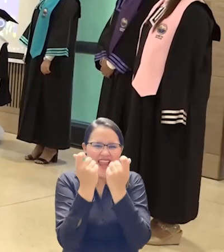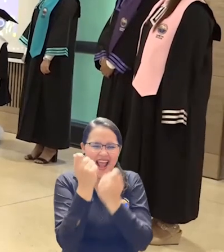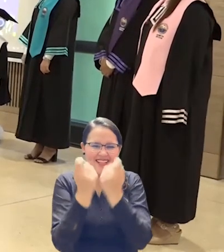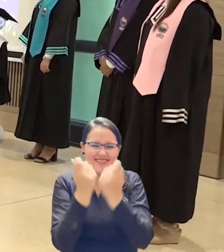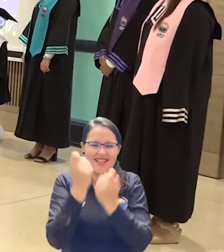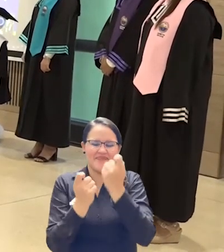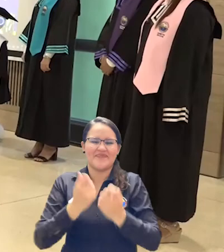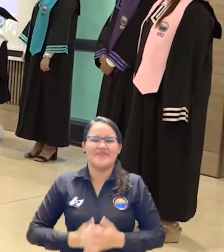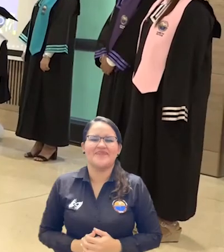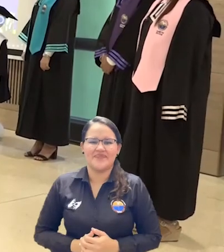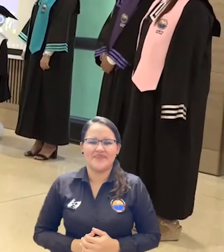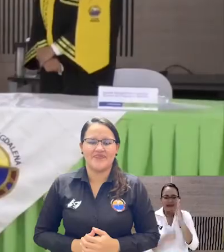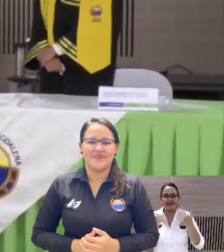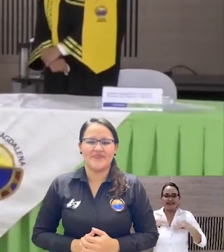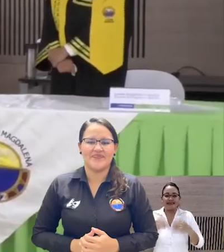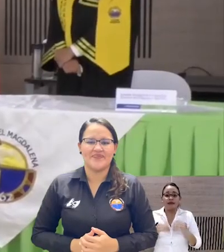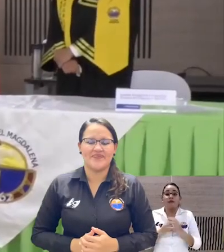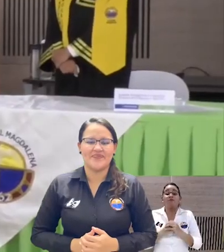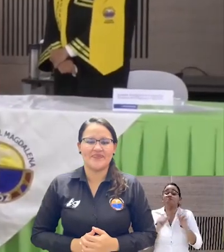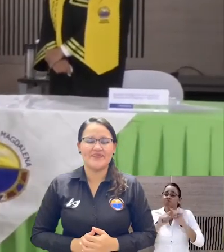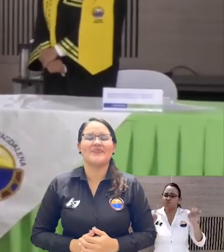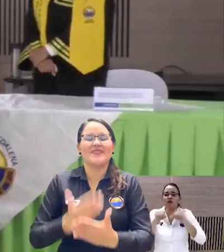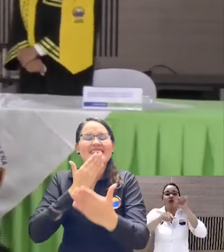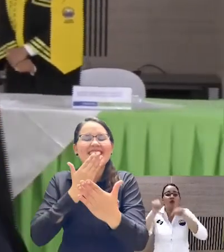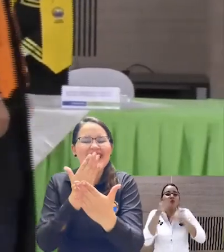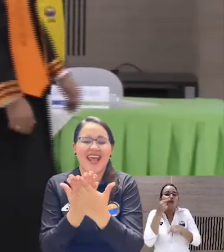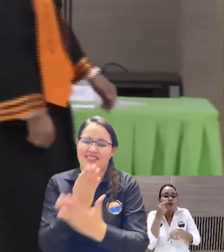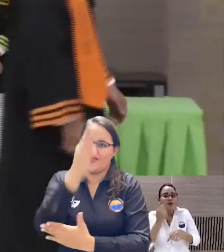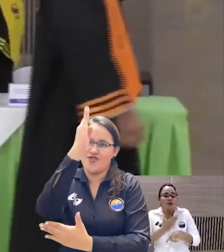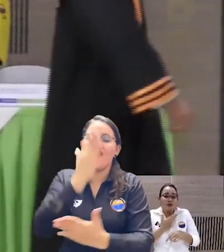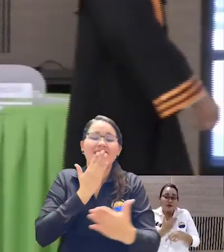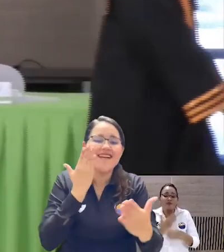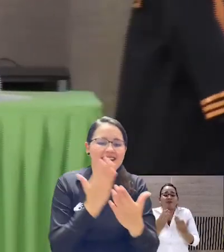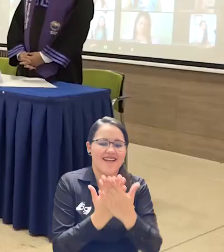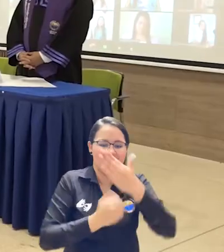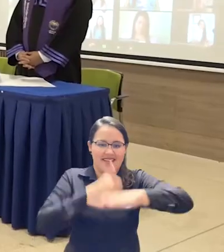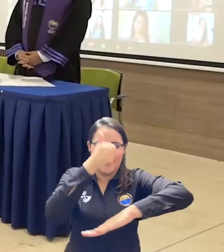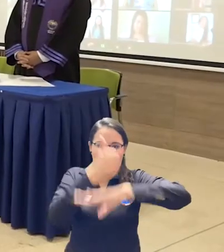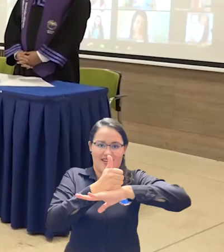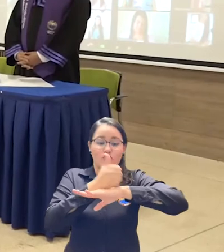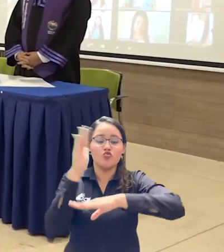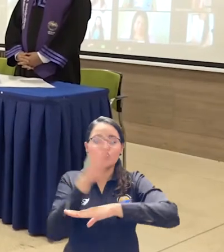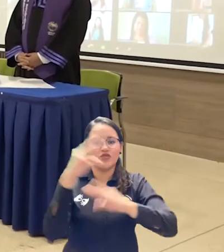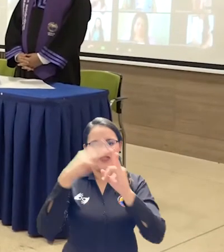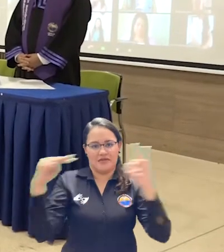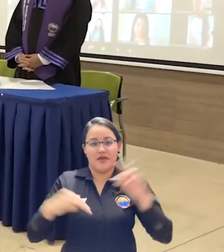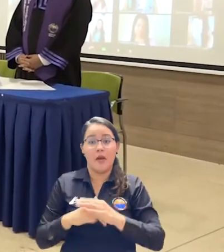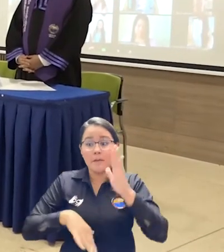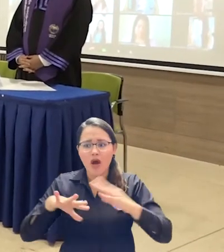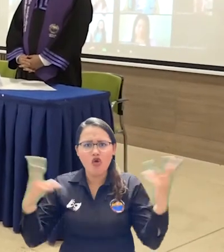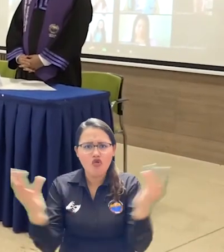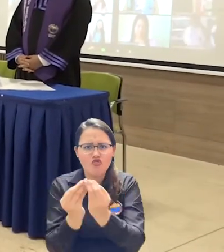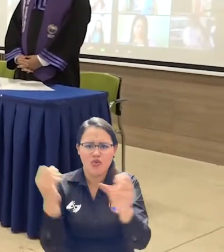Gracias a Dios, al rector de la universidad, a todo ese equipo que lo conforma, seguir rumbo en